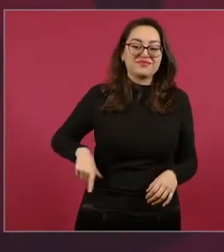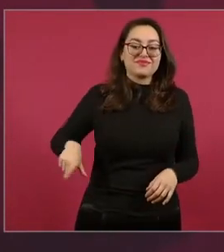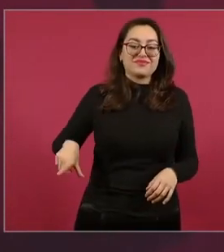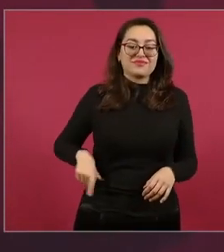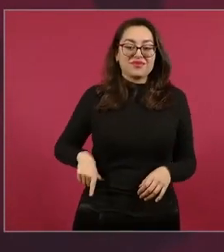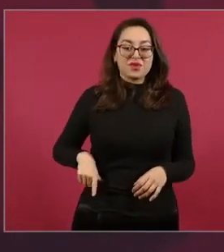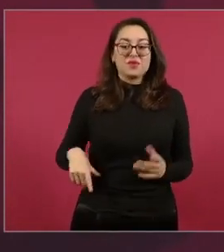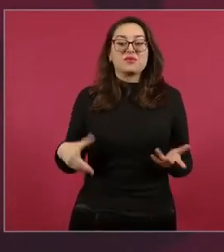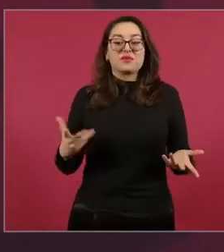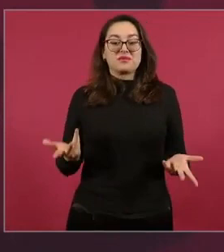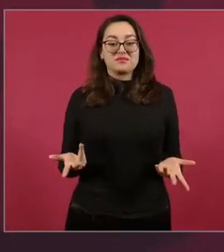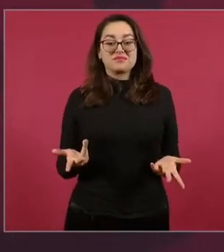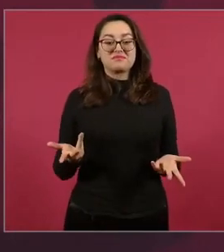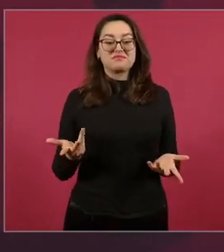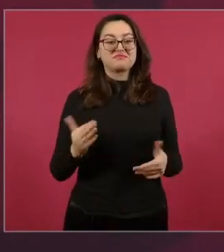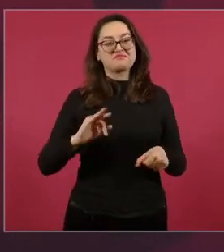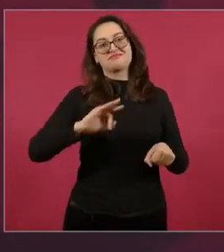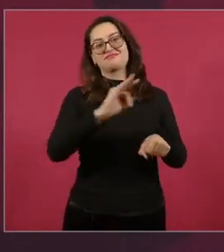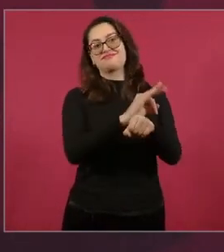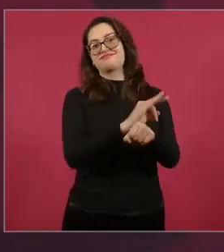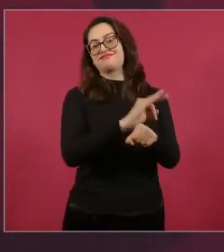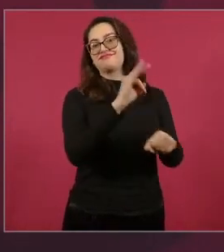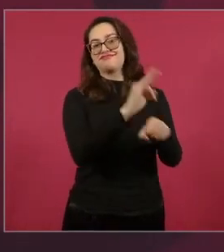constituyeron para proteger